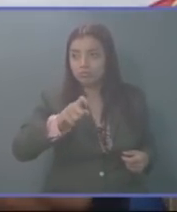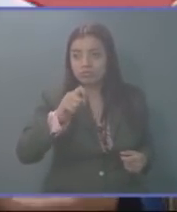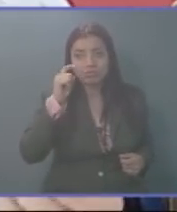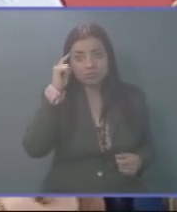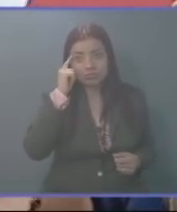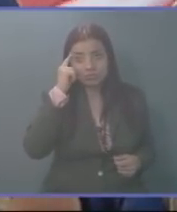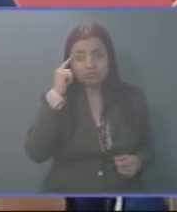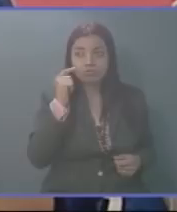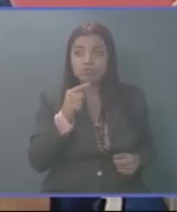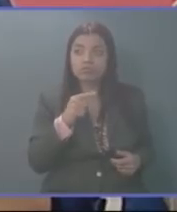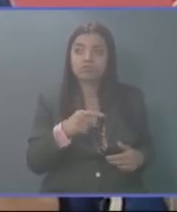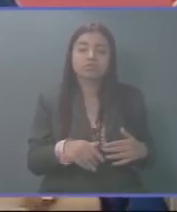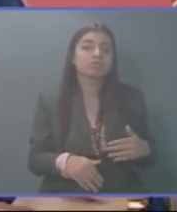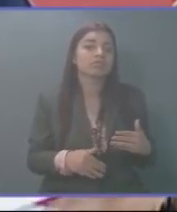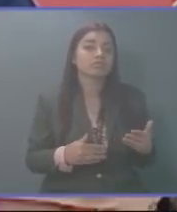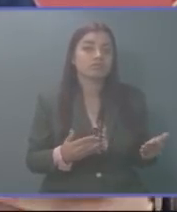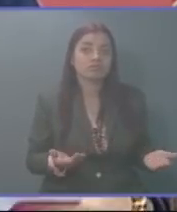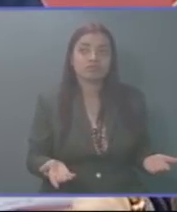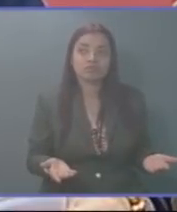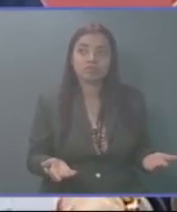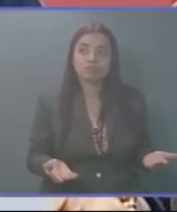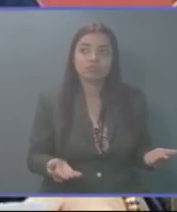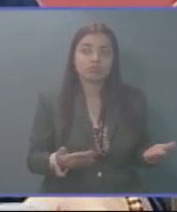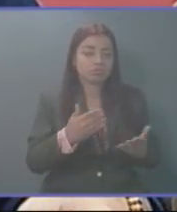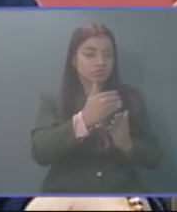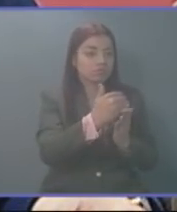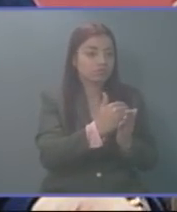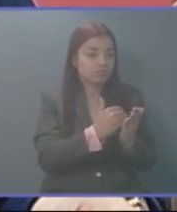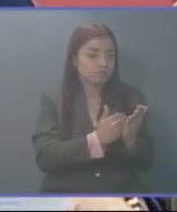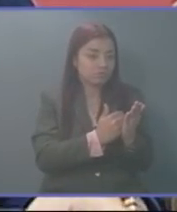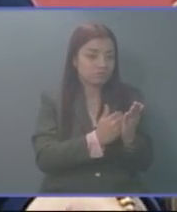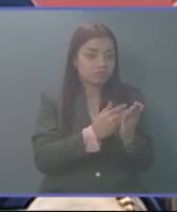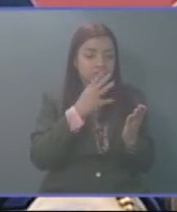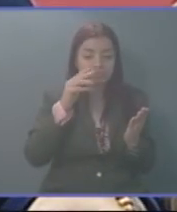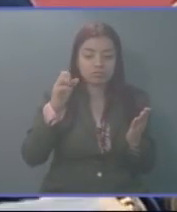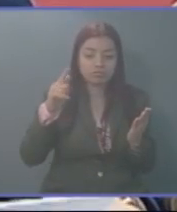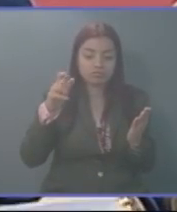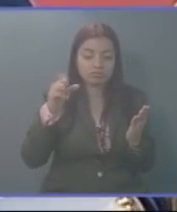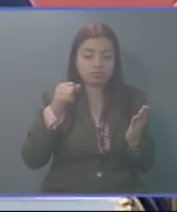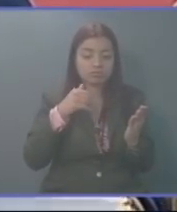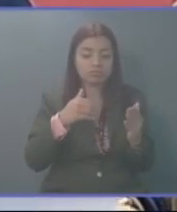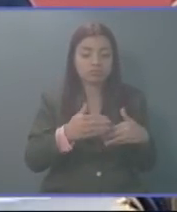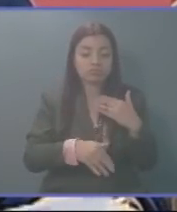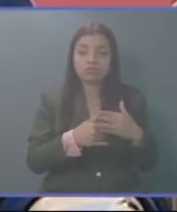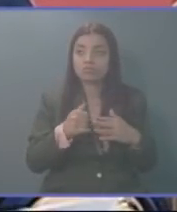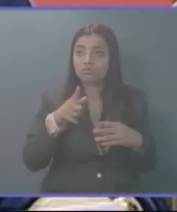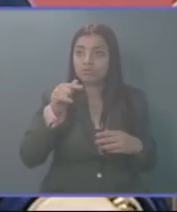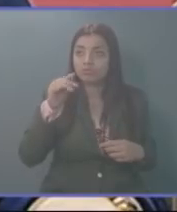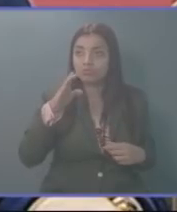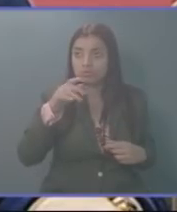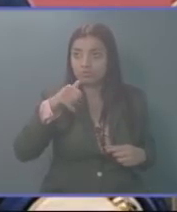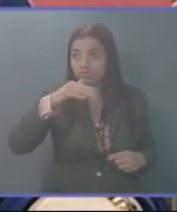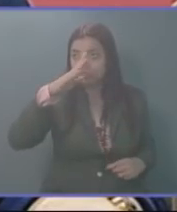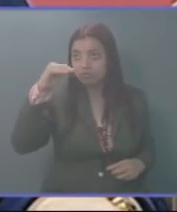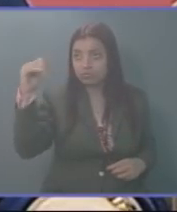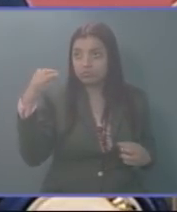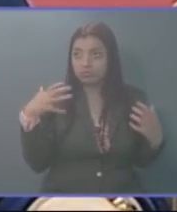¿verdad?, físico-químicos, trazas de metales y microbiológicos que se hacen en el Laboratorio Nacional de Salud.